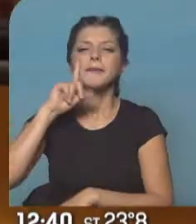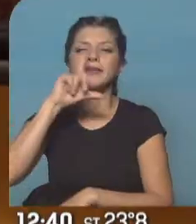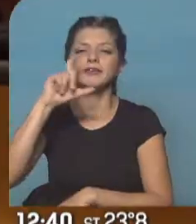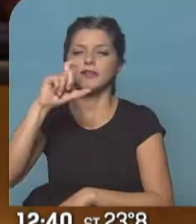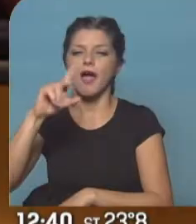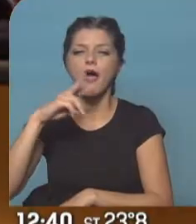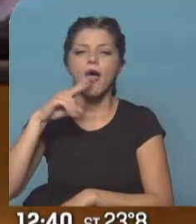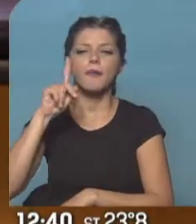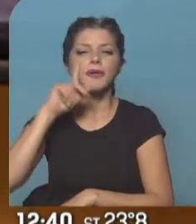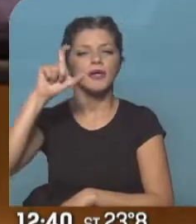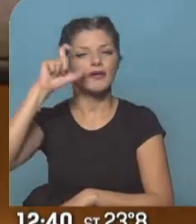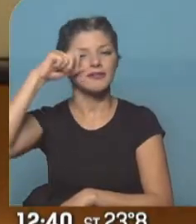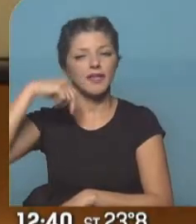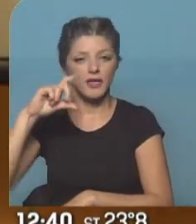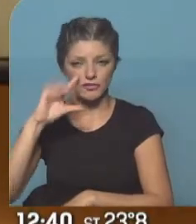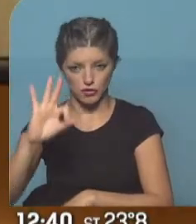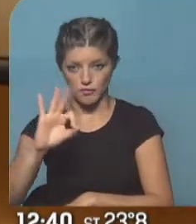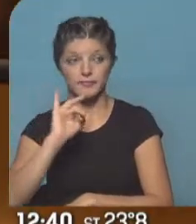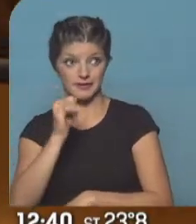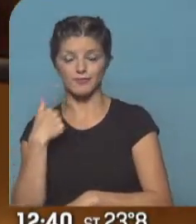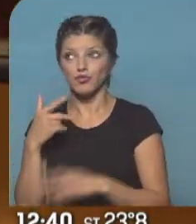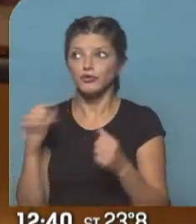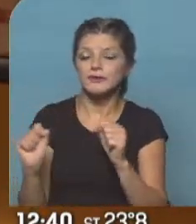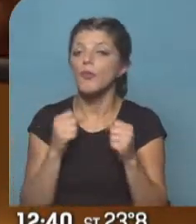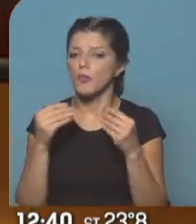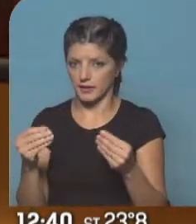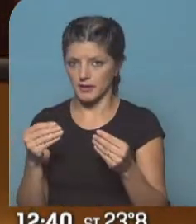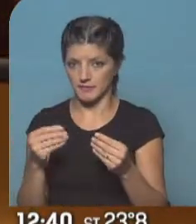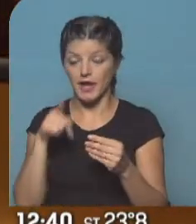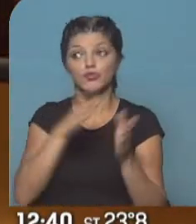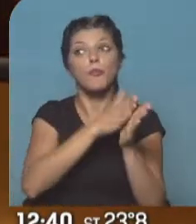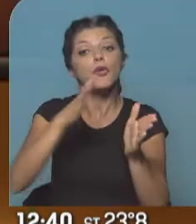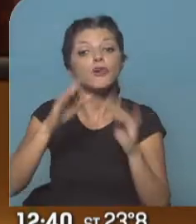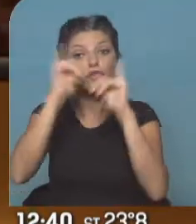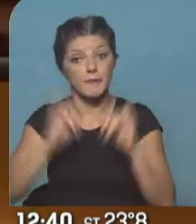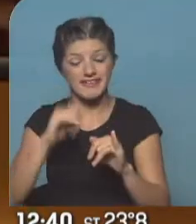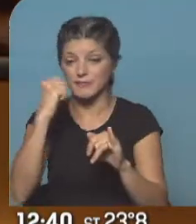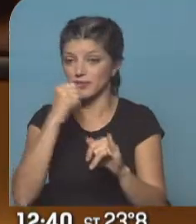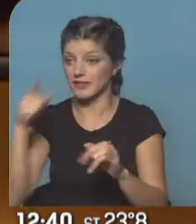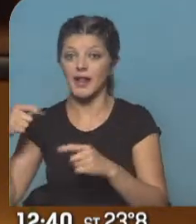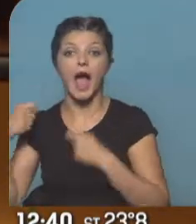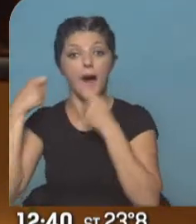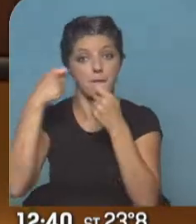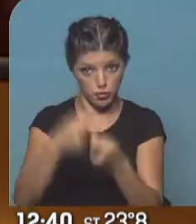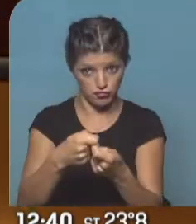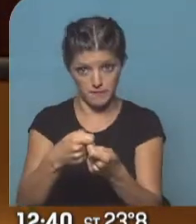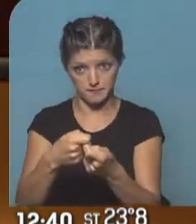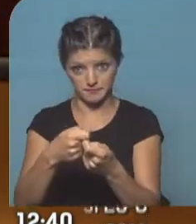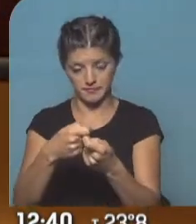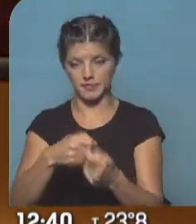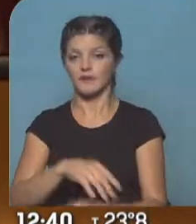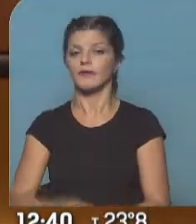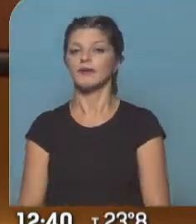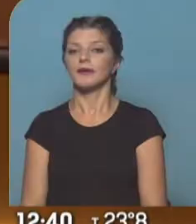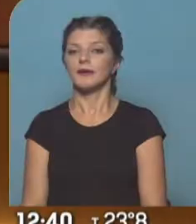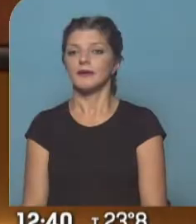porque apoya un proceso de paz muy fuerte, lo anunció en Cuba, es la única vez que el Papa Francisco anuncia